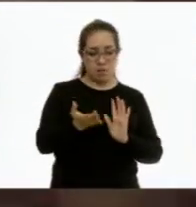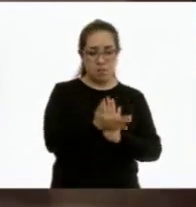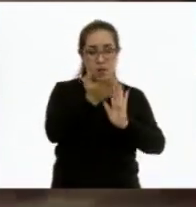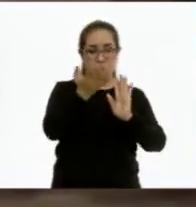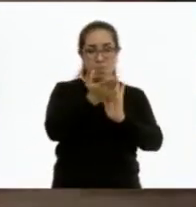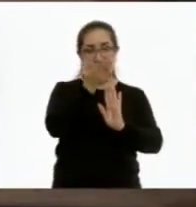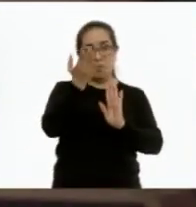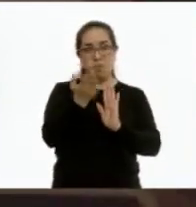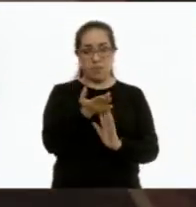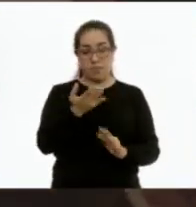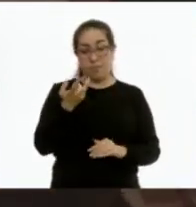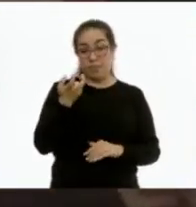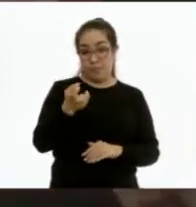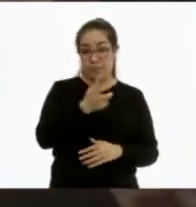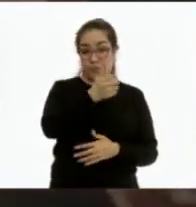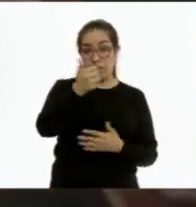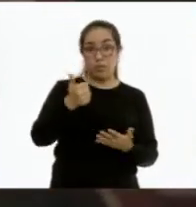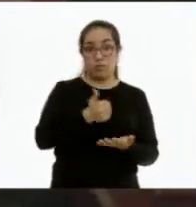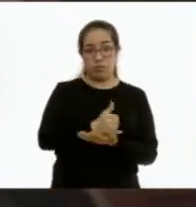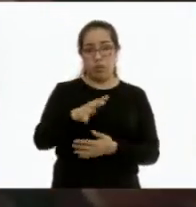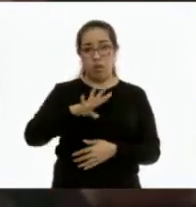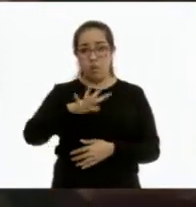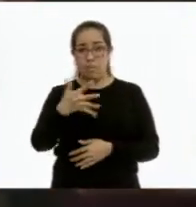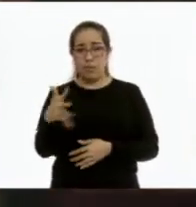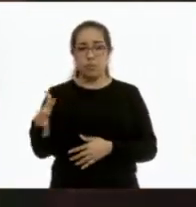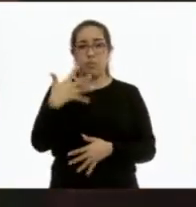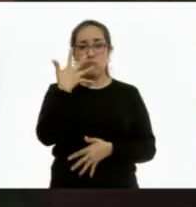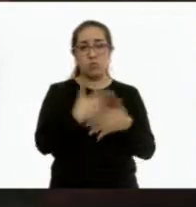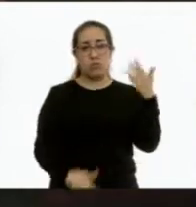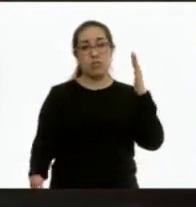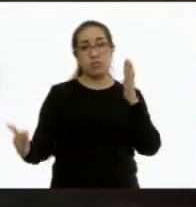esplendor, la ciudad tuvo más de 15,000 habitantes.